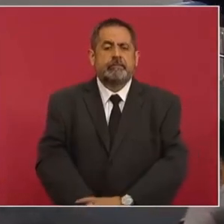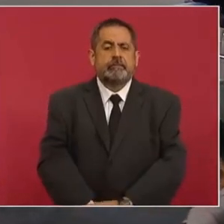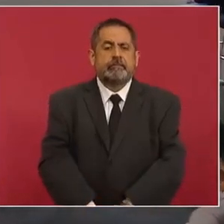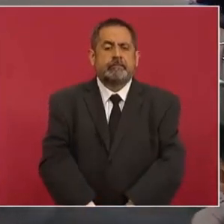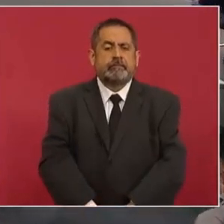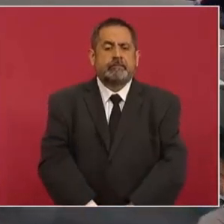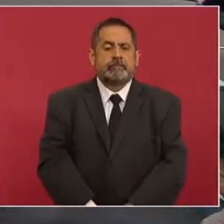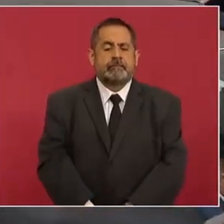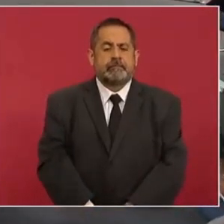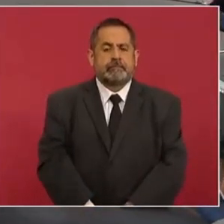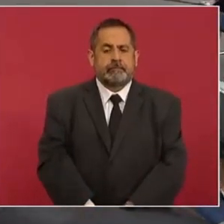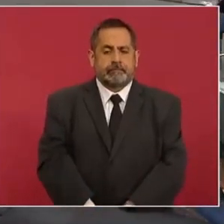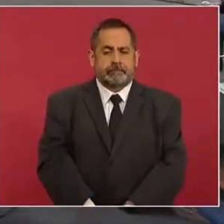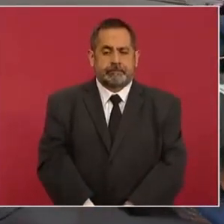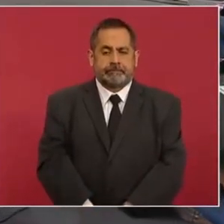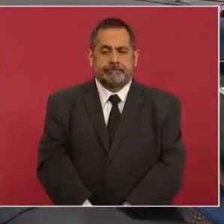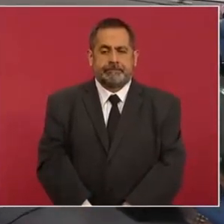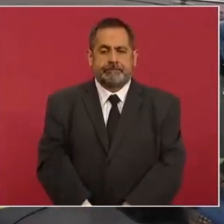No,